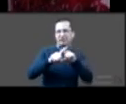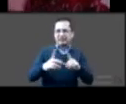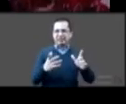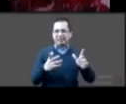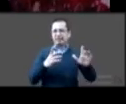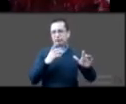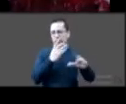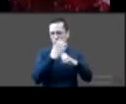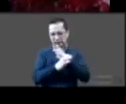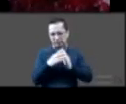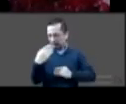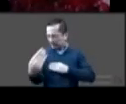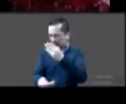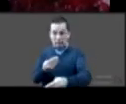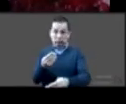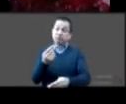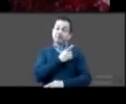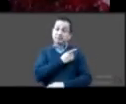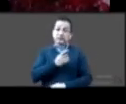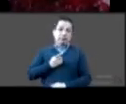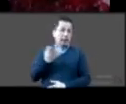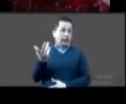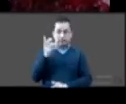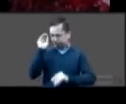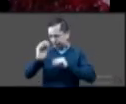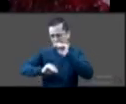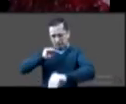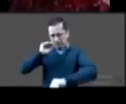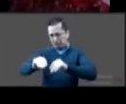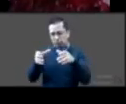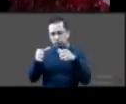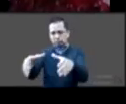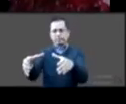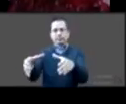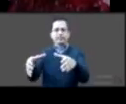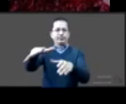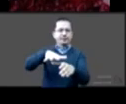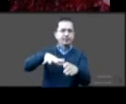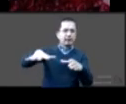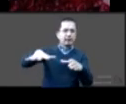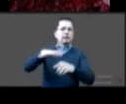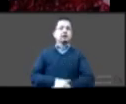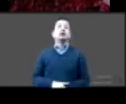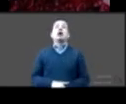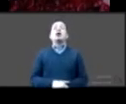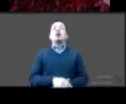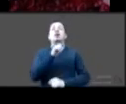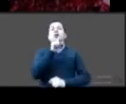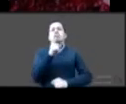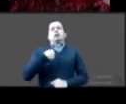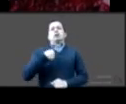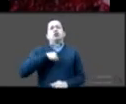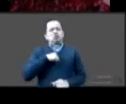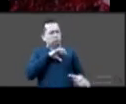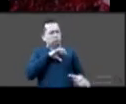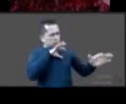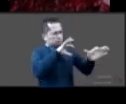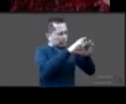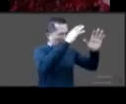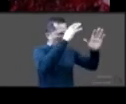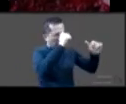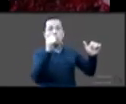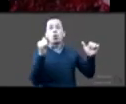y lo estamos haciendo, ¿sí? Hemos tenido alianzas estratégicas, digamos,